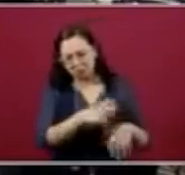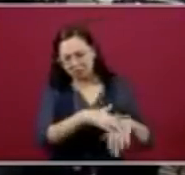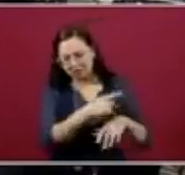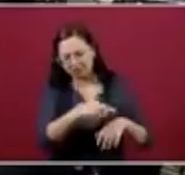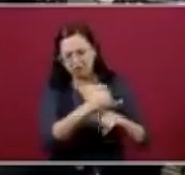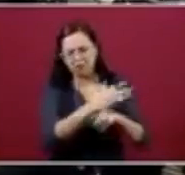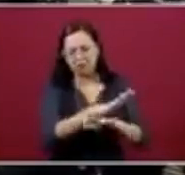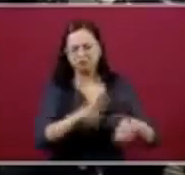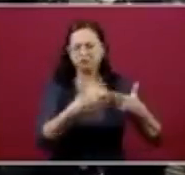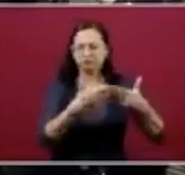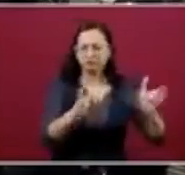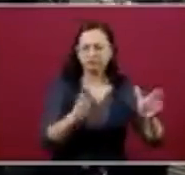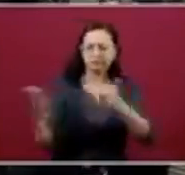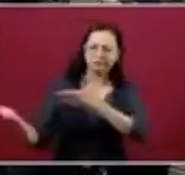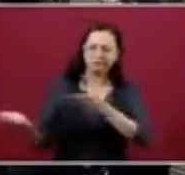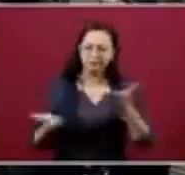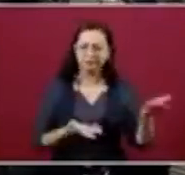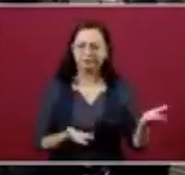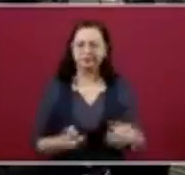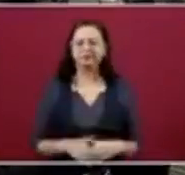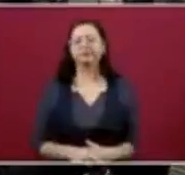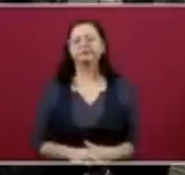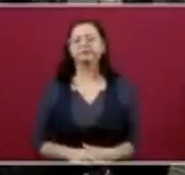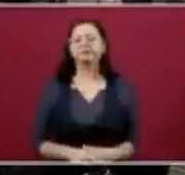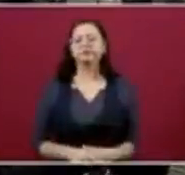sobre este tema.